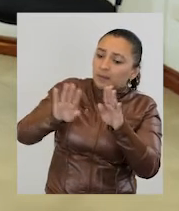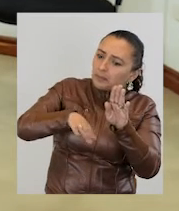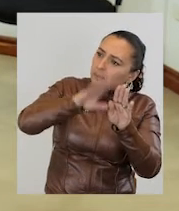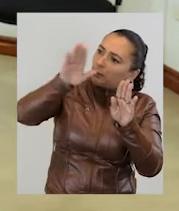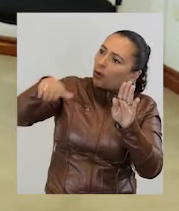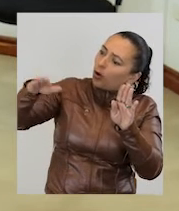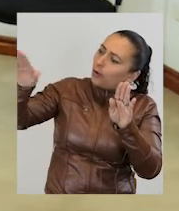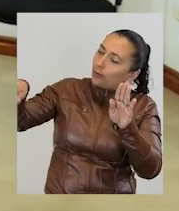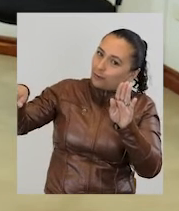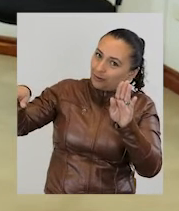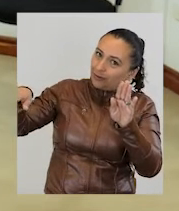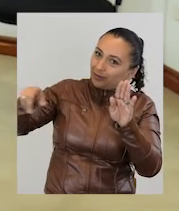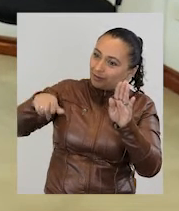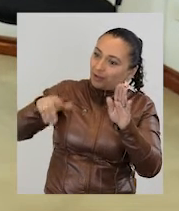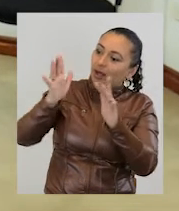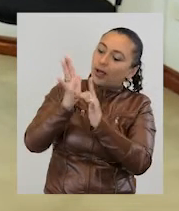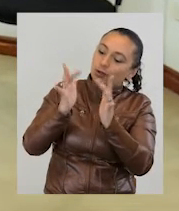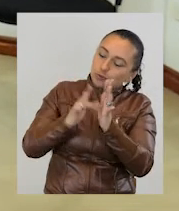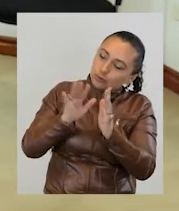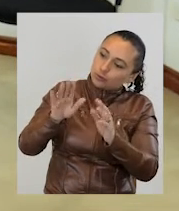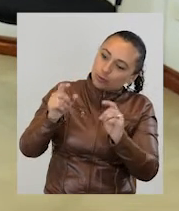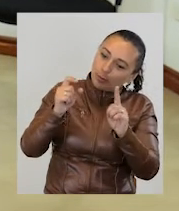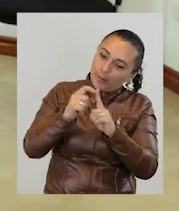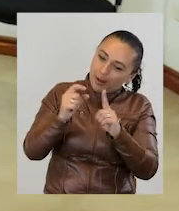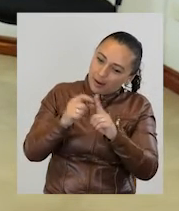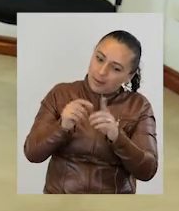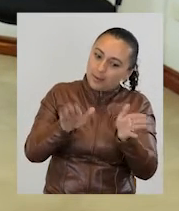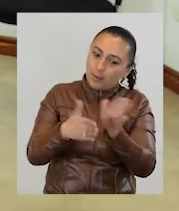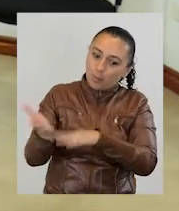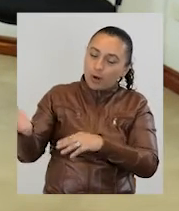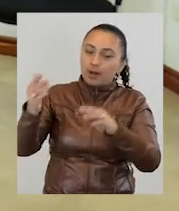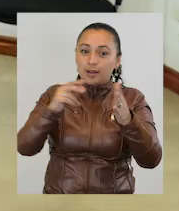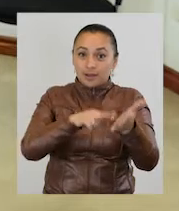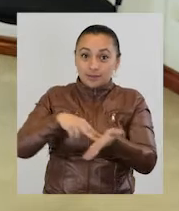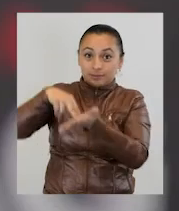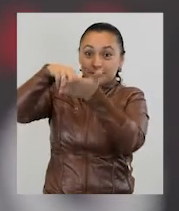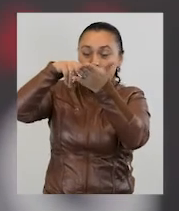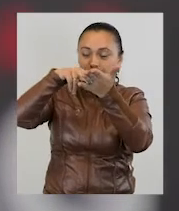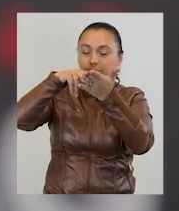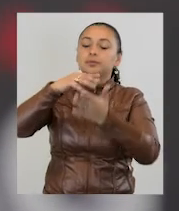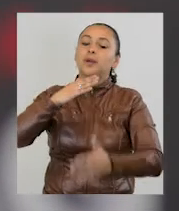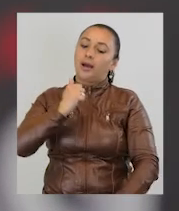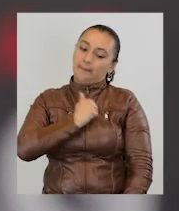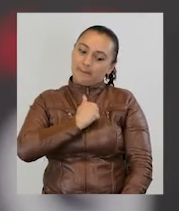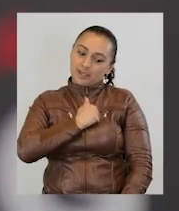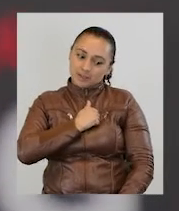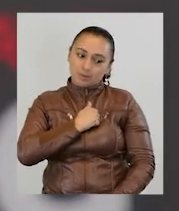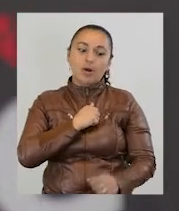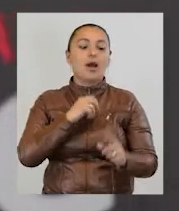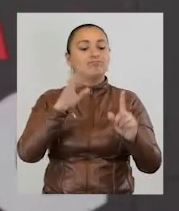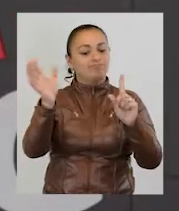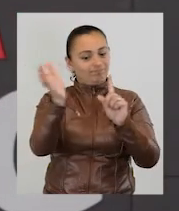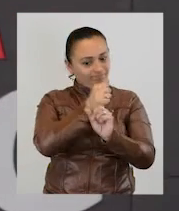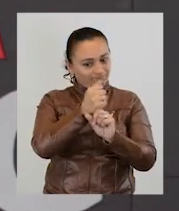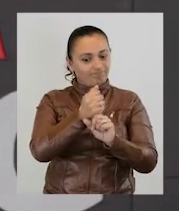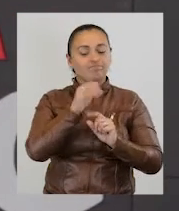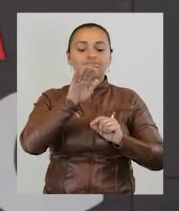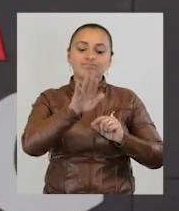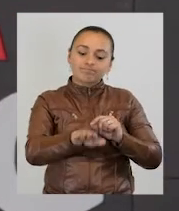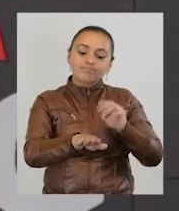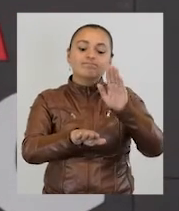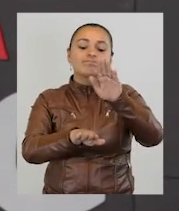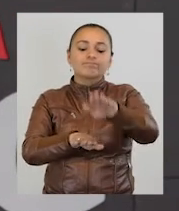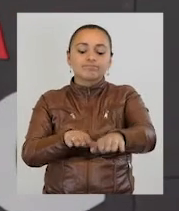ese monte, en la figura de Jesús, en su palabra, en su muerte y resurrección, encontraremos